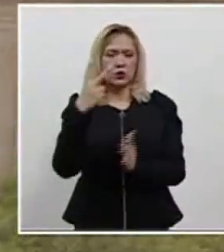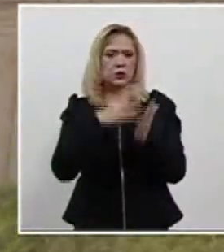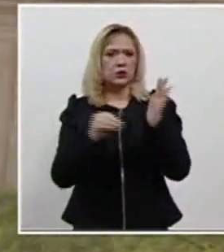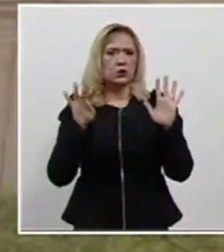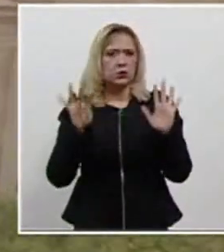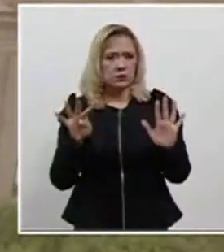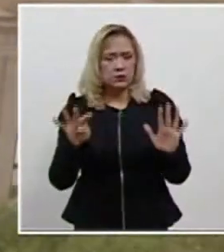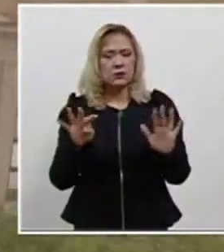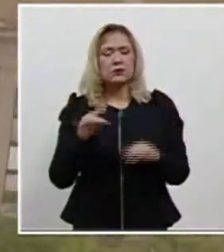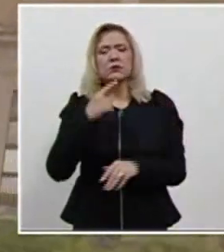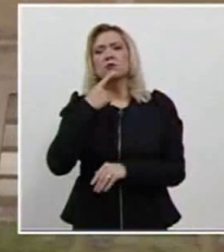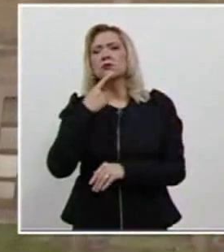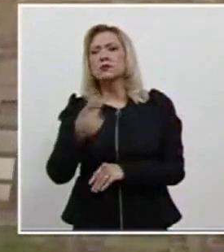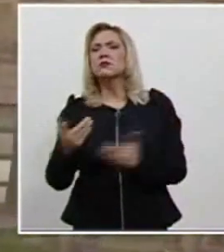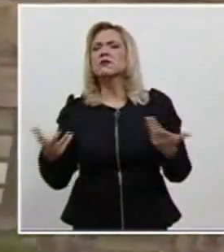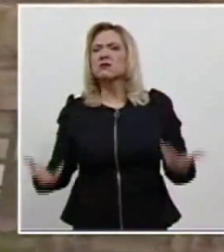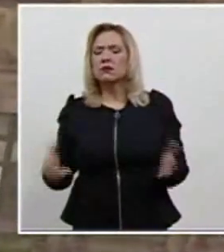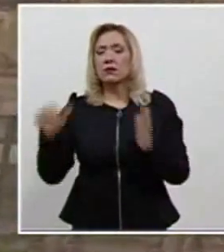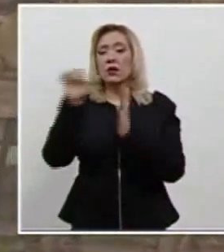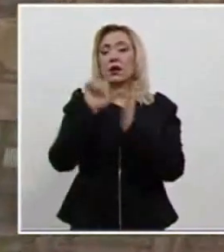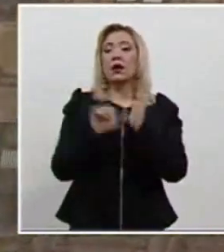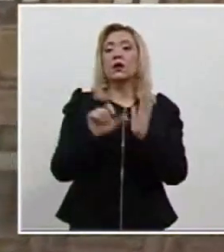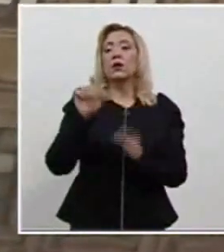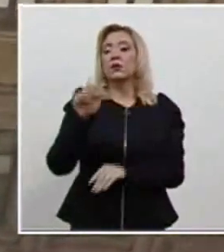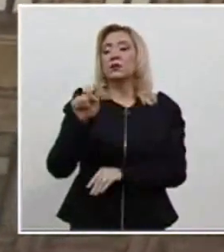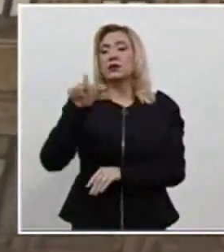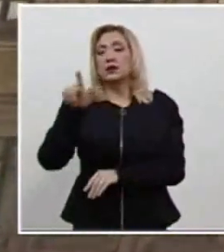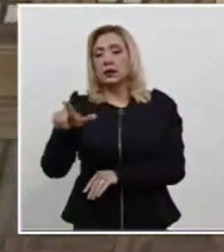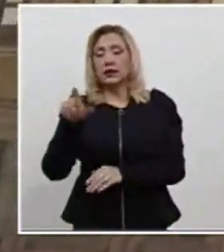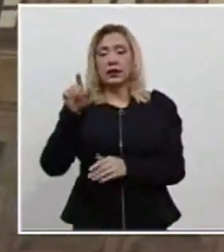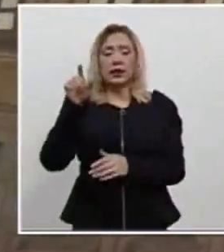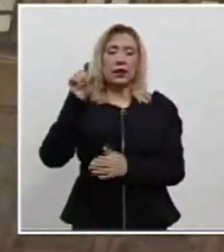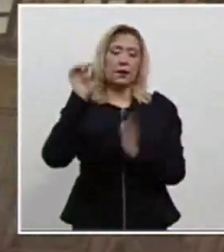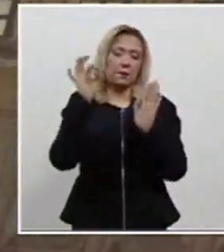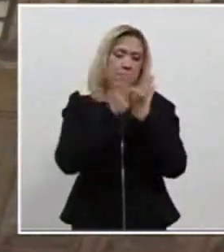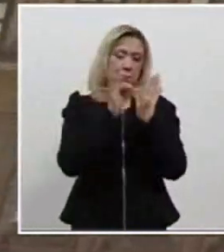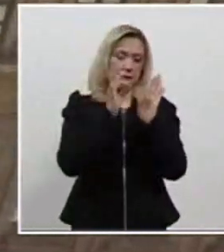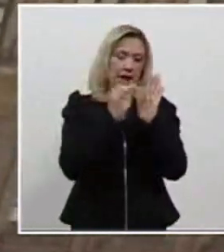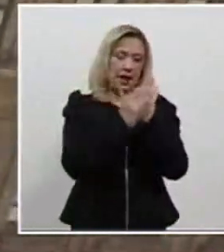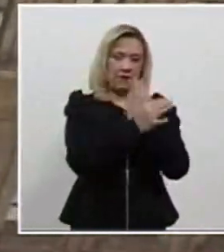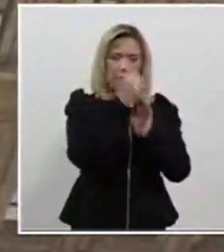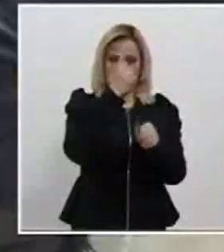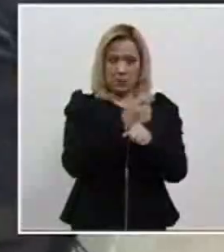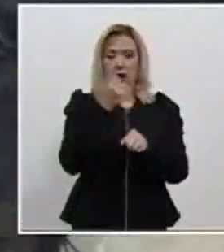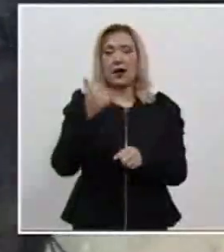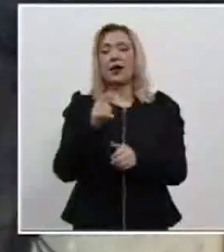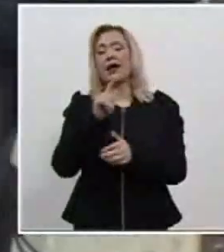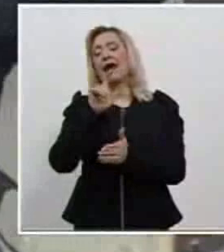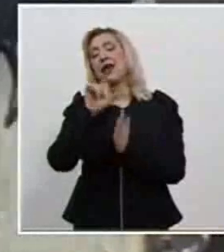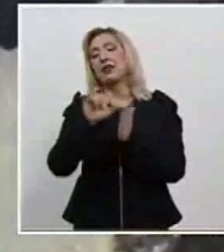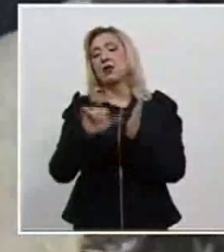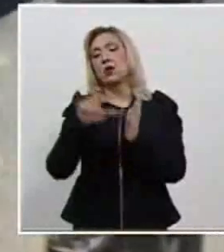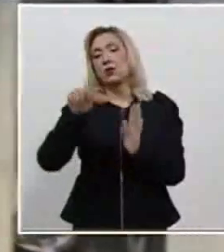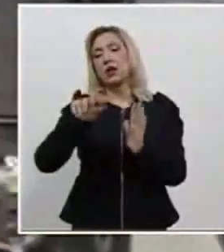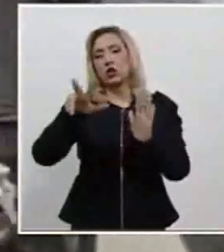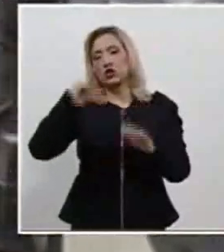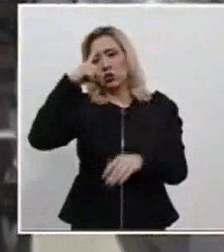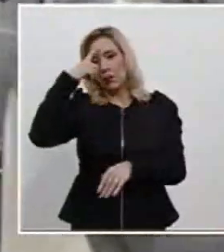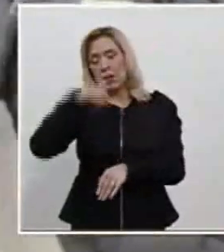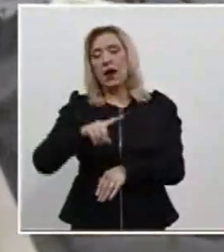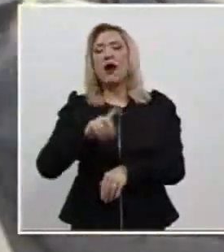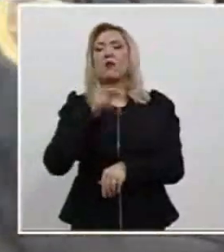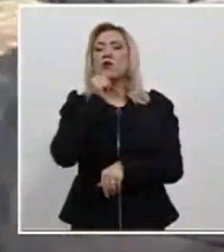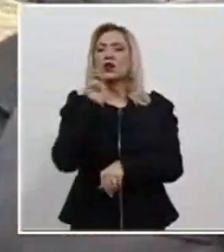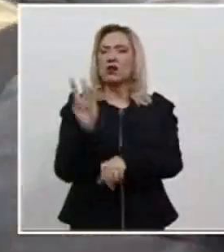64/2019, que determinó que los artículos 27, párrafo primero y 28 de la Ley Nacional para el Uso de la Fuerza, que